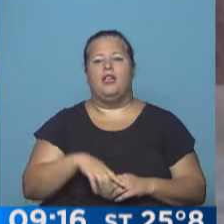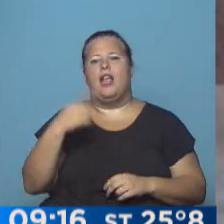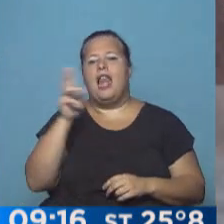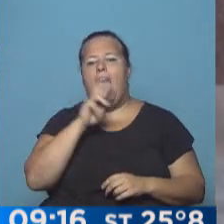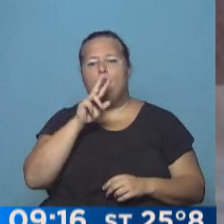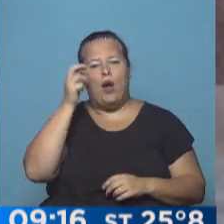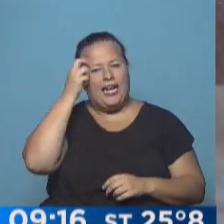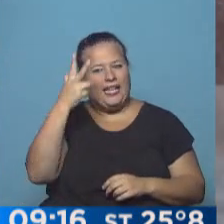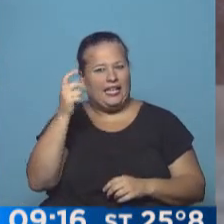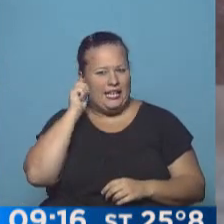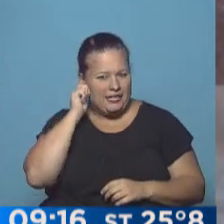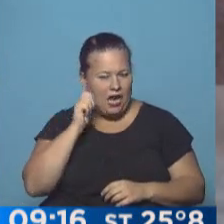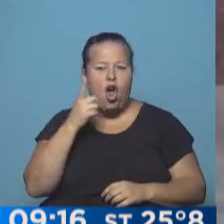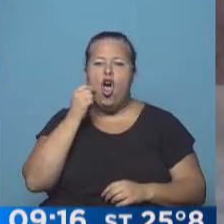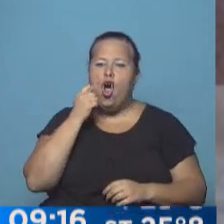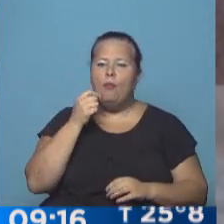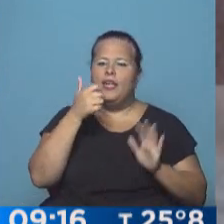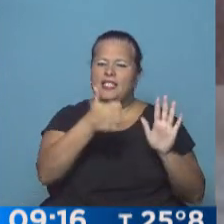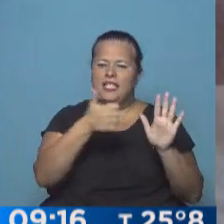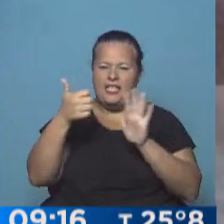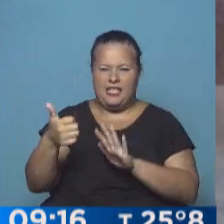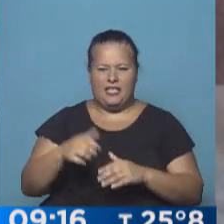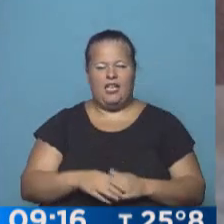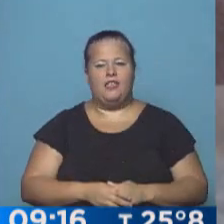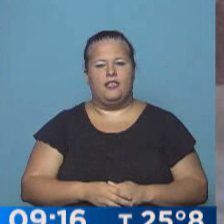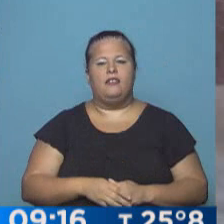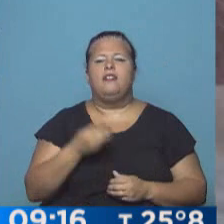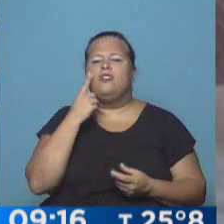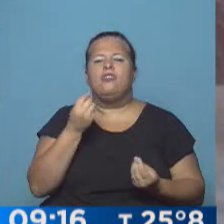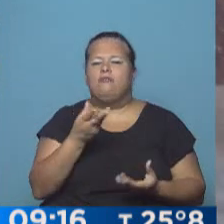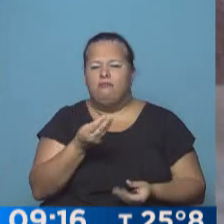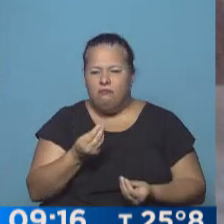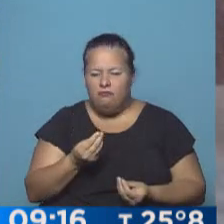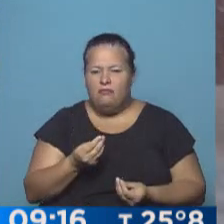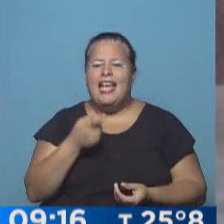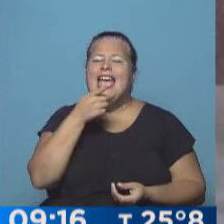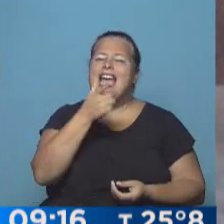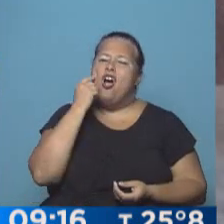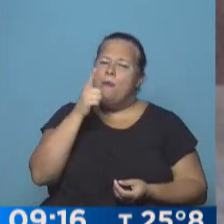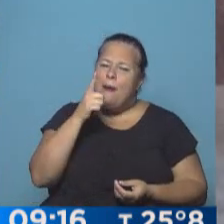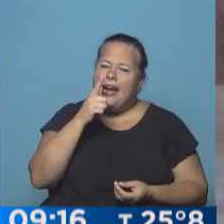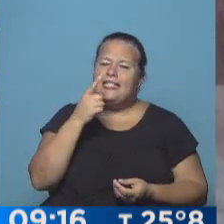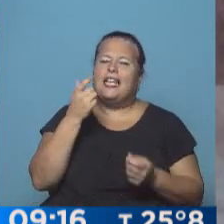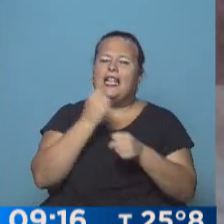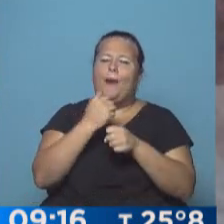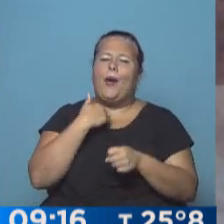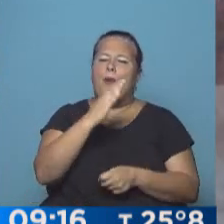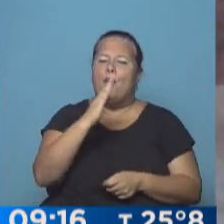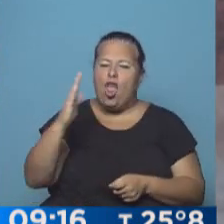mujer era de 33 años. ¿Y el hombre? 66. ¿Qué hacía? ¿Se sabe algo? Él parece que era